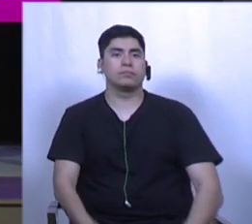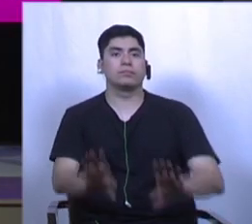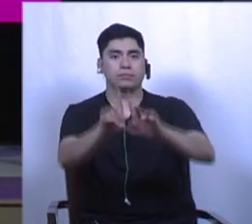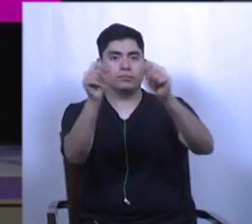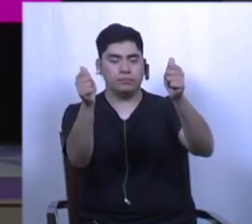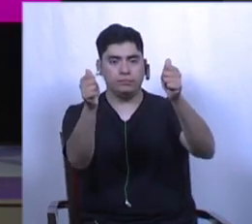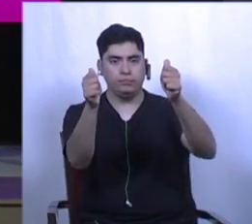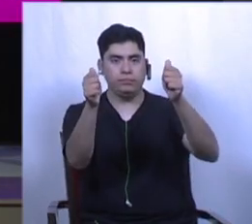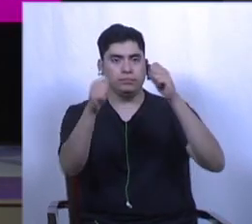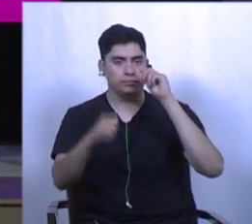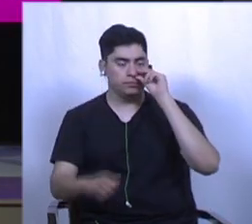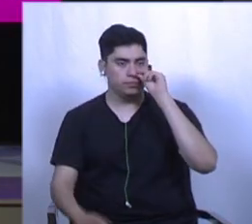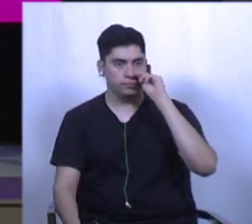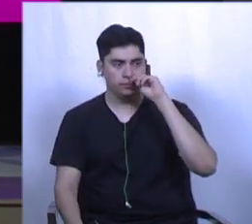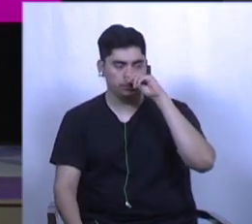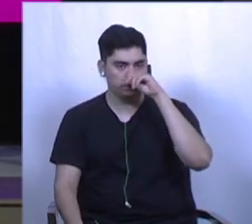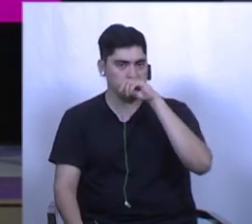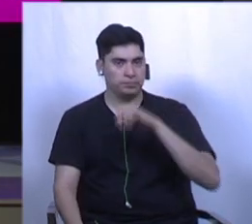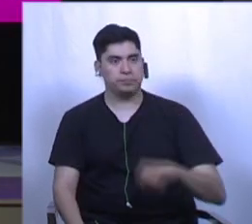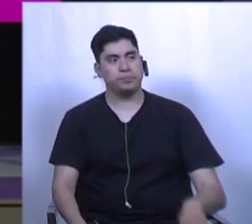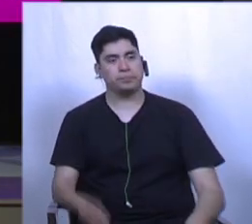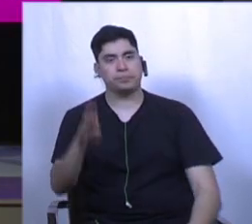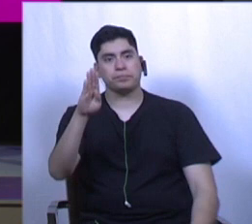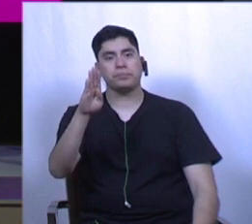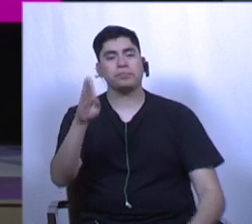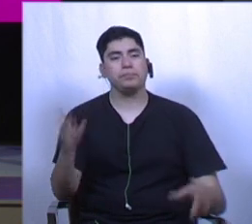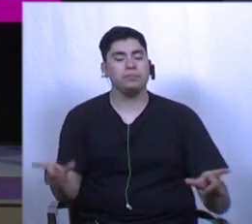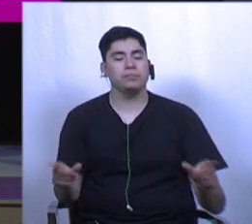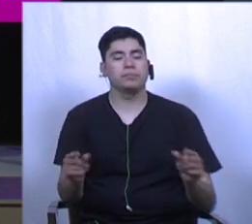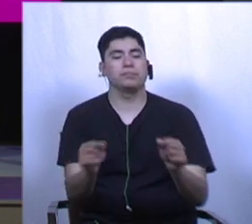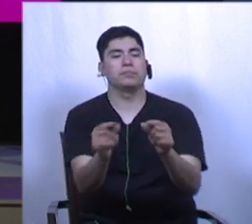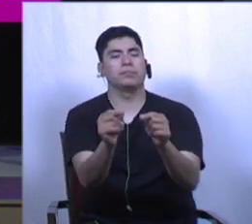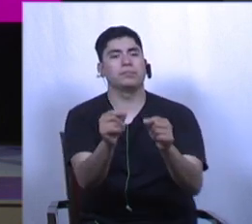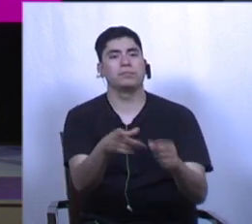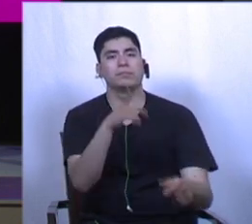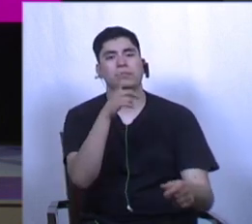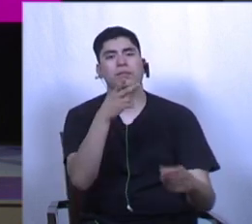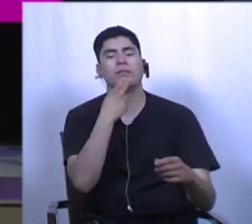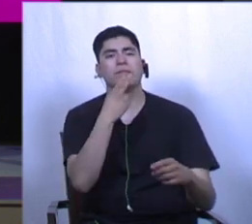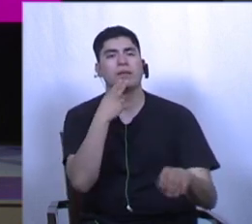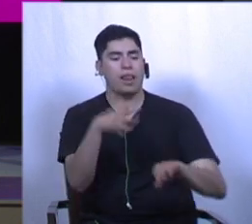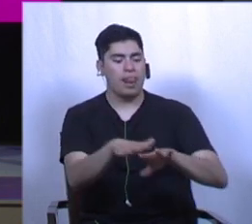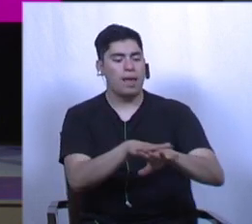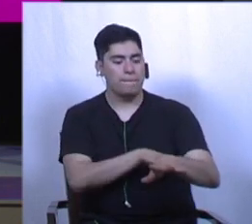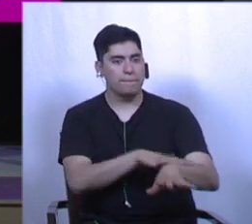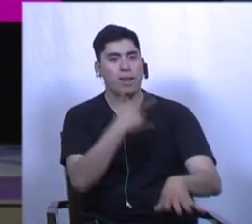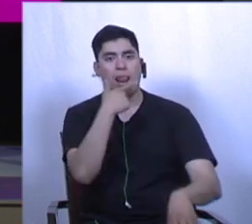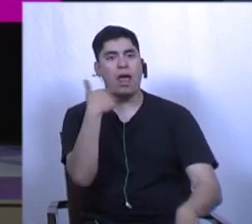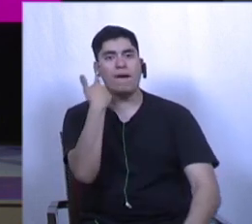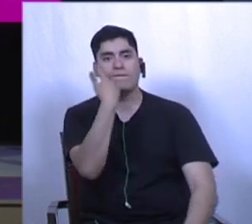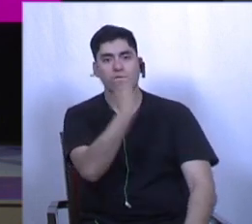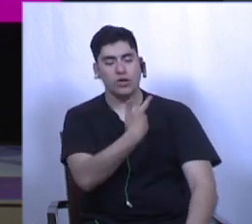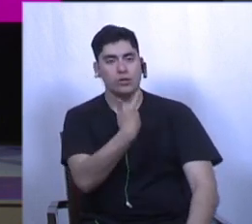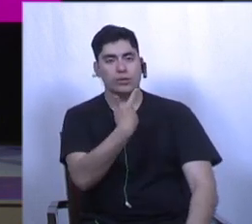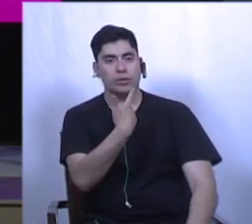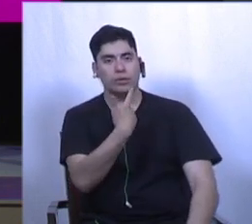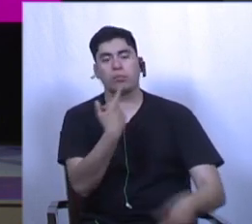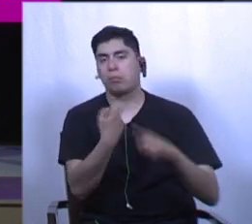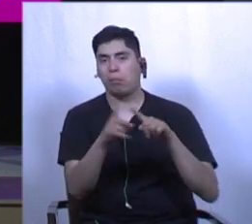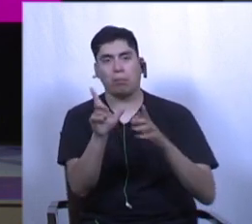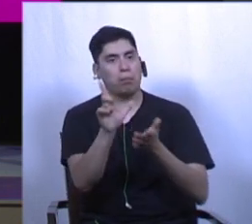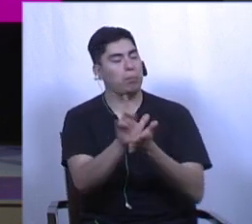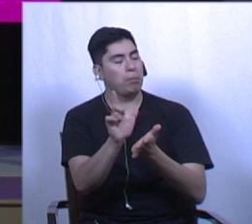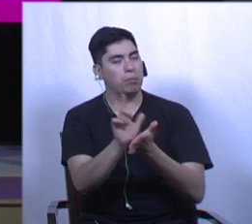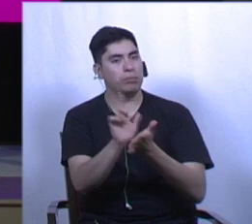abiertos, en donde las bacterias viven en la piel, en la boca y otras áreas que tienen una relación